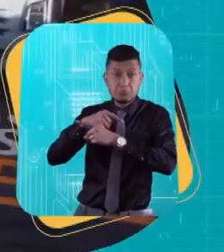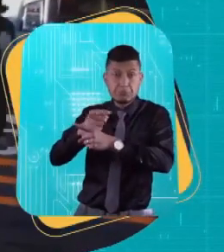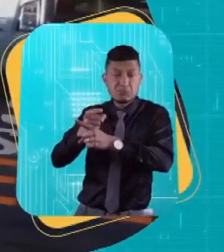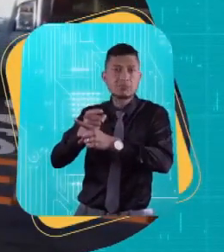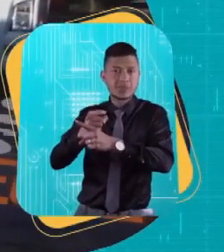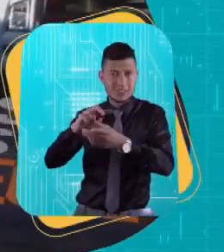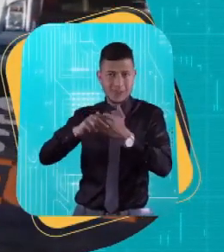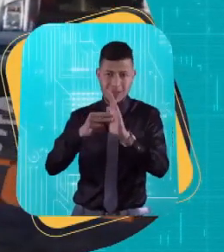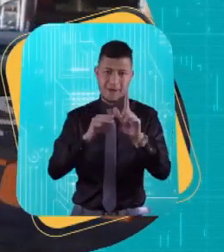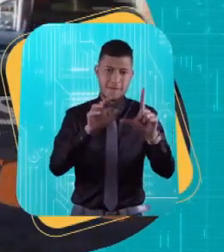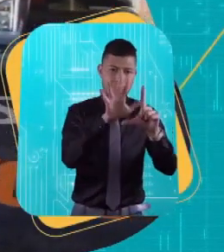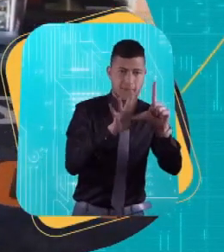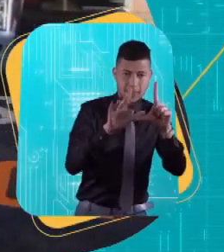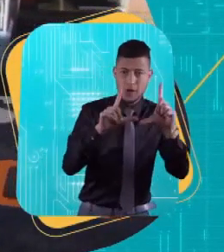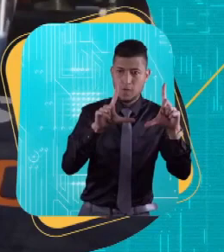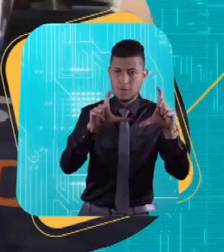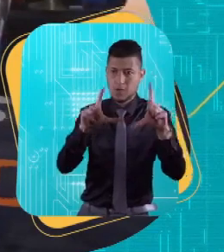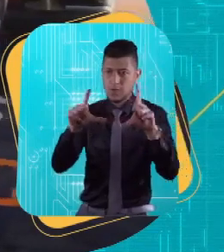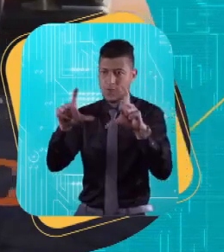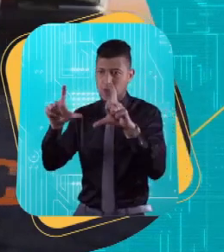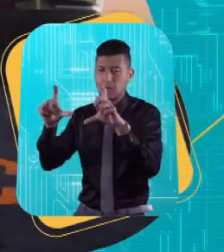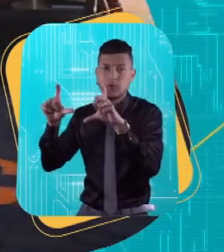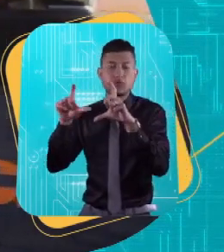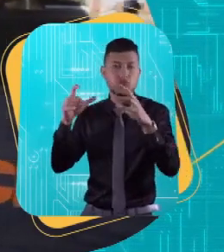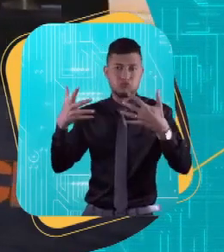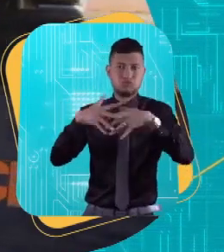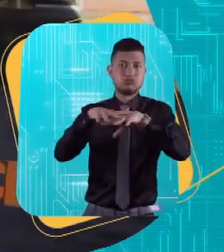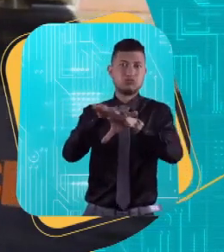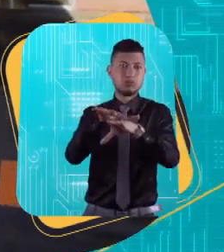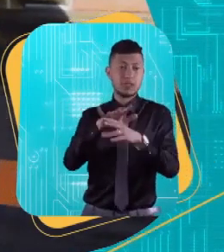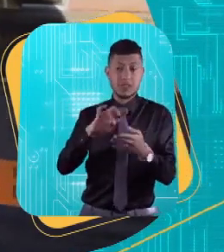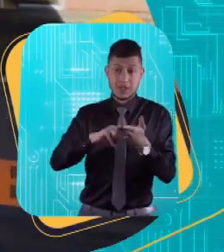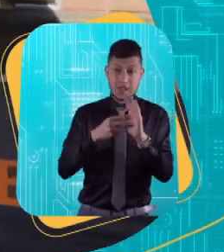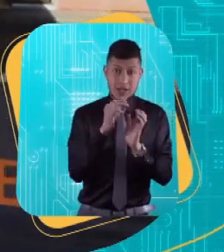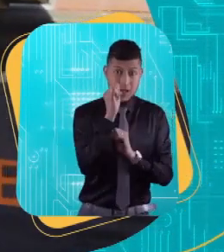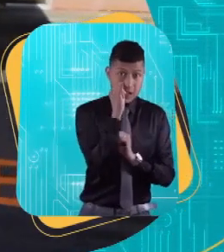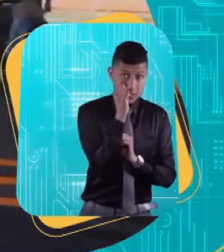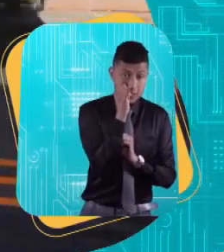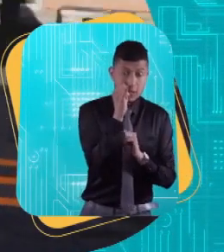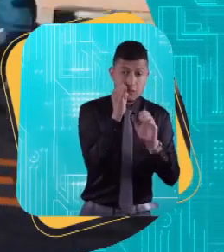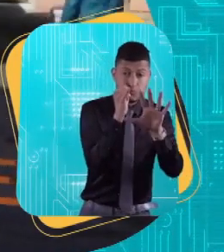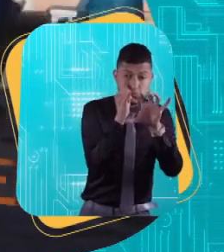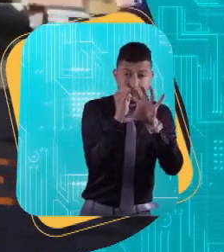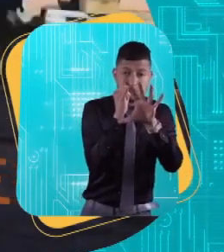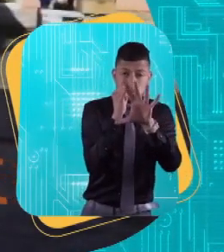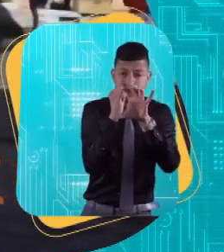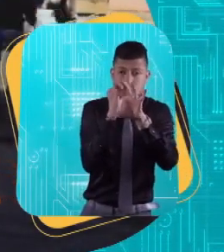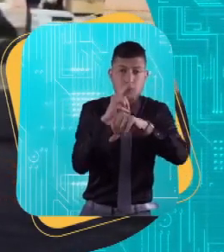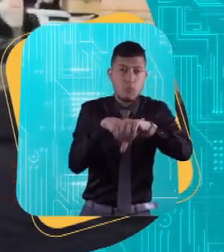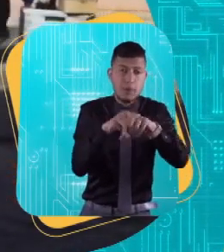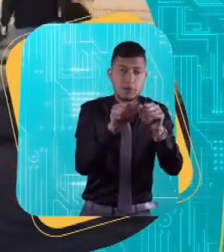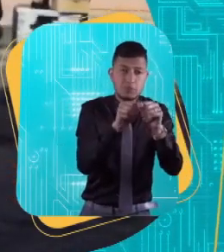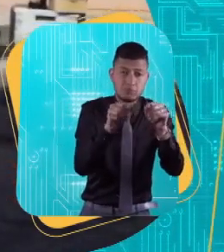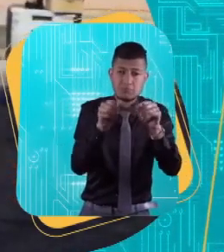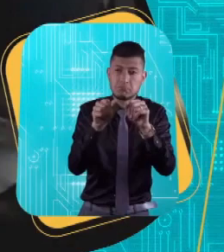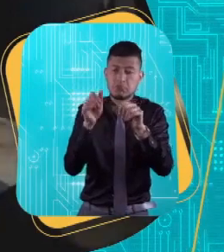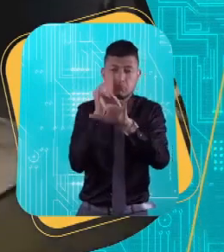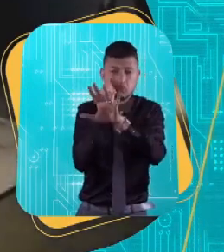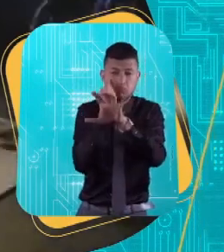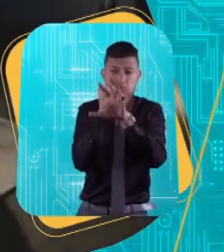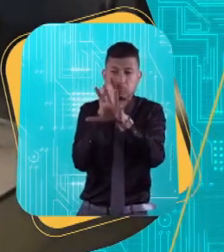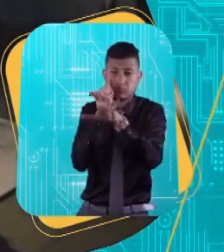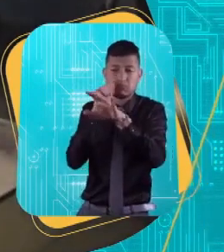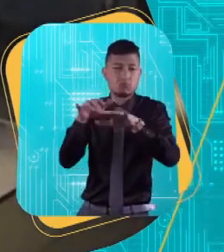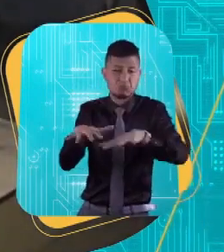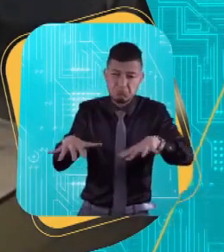timelapse es una técnica que combina elementos del video y de la fotografía y consiste en captar imágenes con la cámara de video cada ciertos